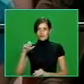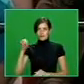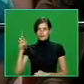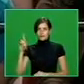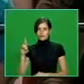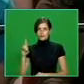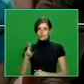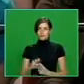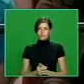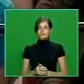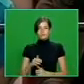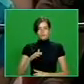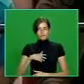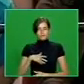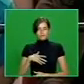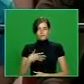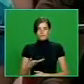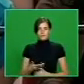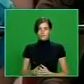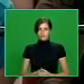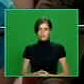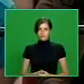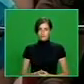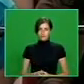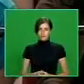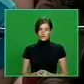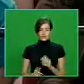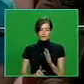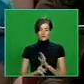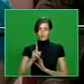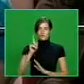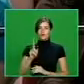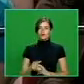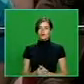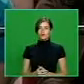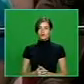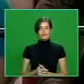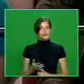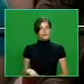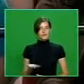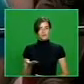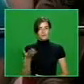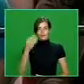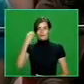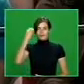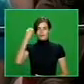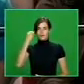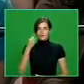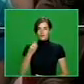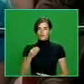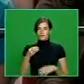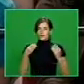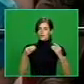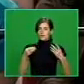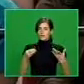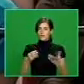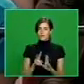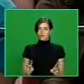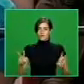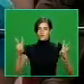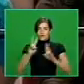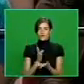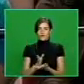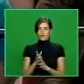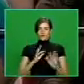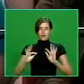cifo para poder desarrollar este este importante pensamiento estético y esos valores que a